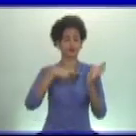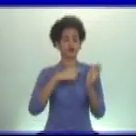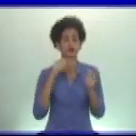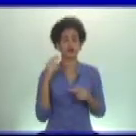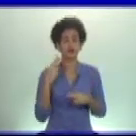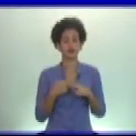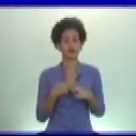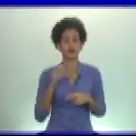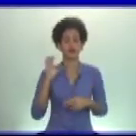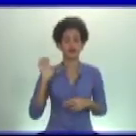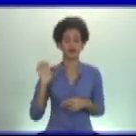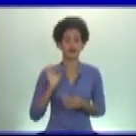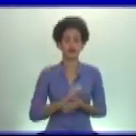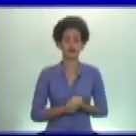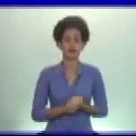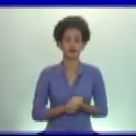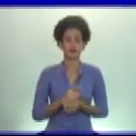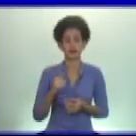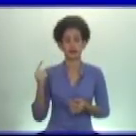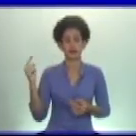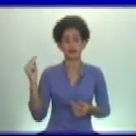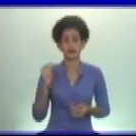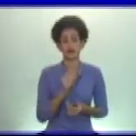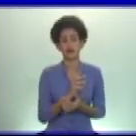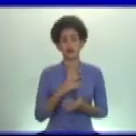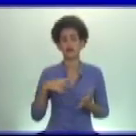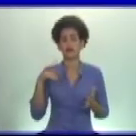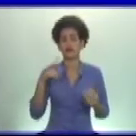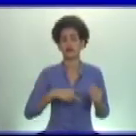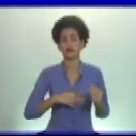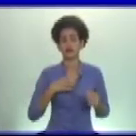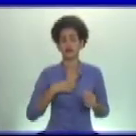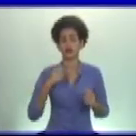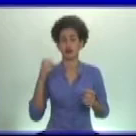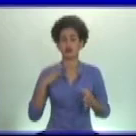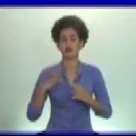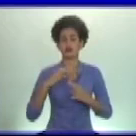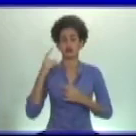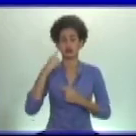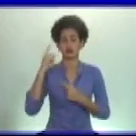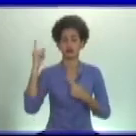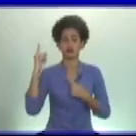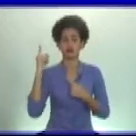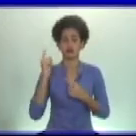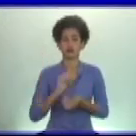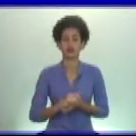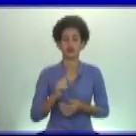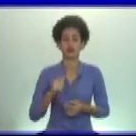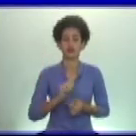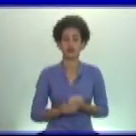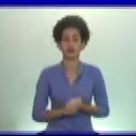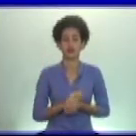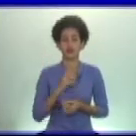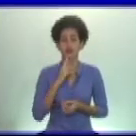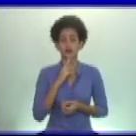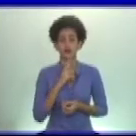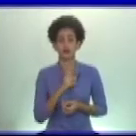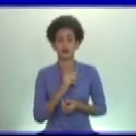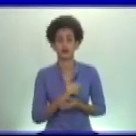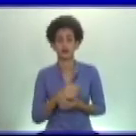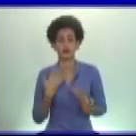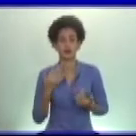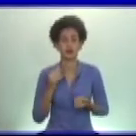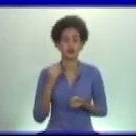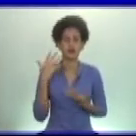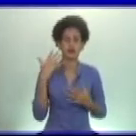sería el menor valor que toma la función. A partir de ahí comienzan sus imágenes. Si vamos a responder el conjunto imagen, tengo